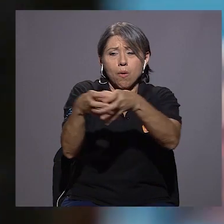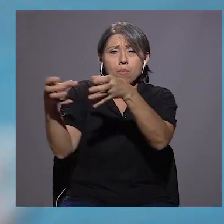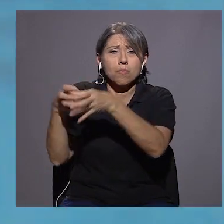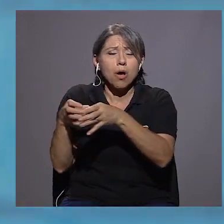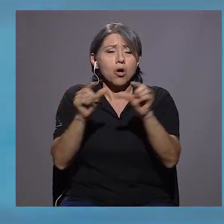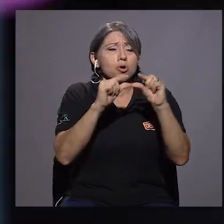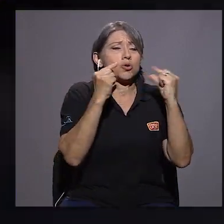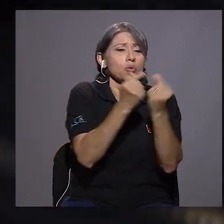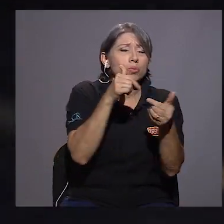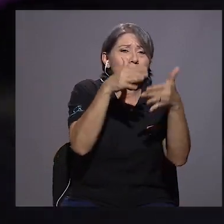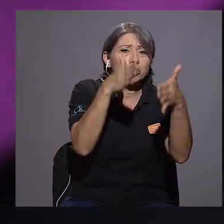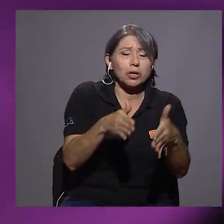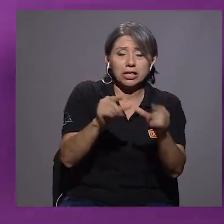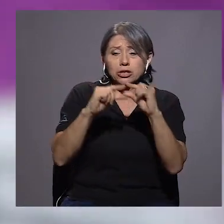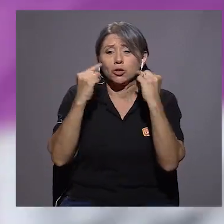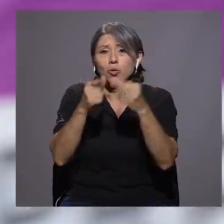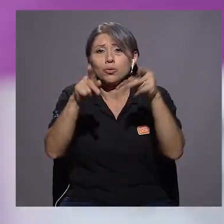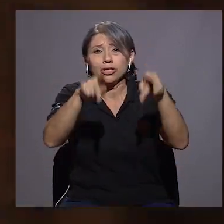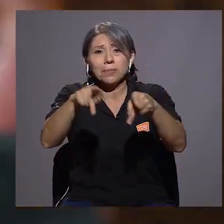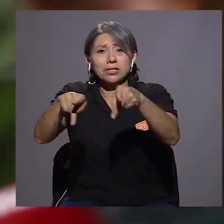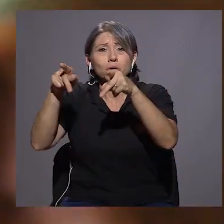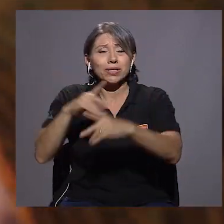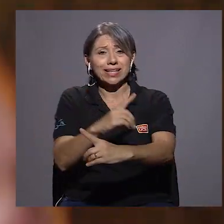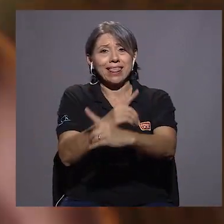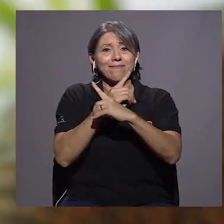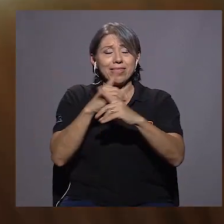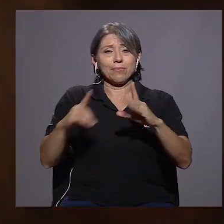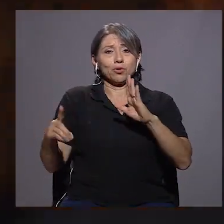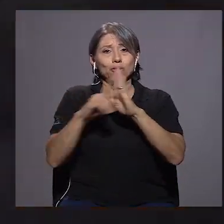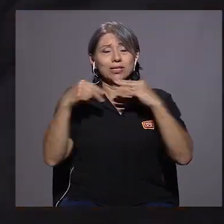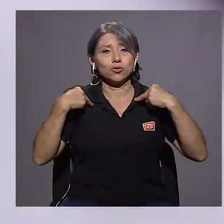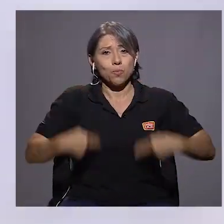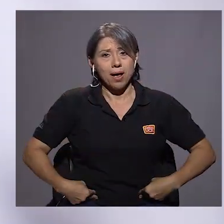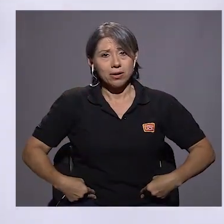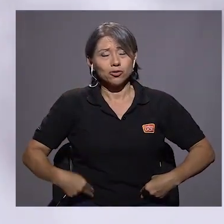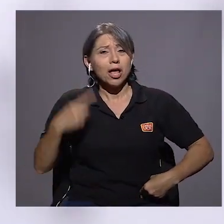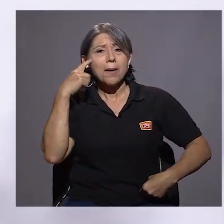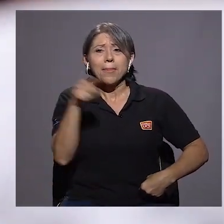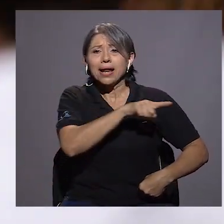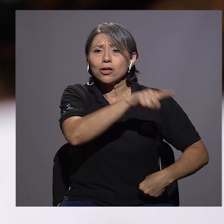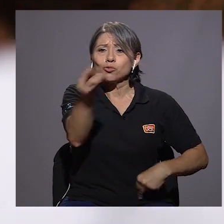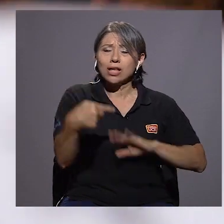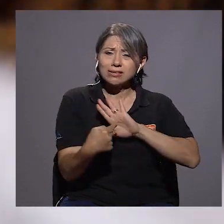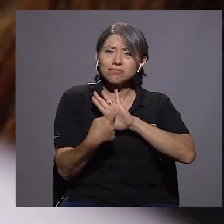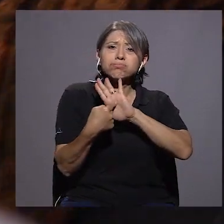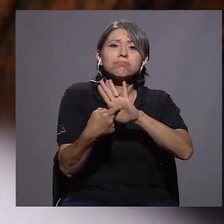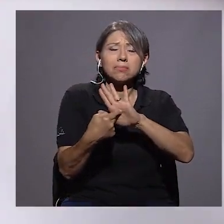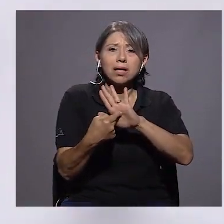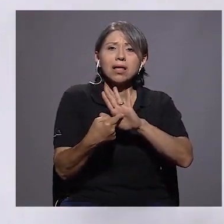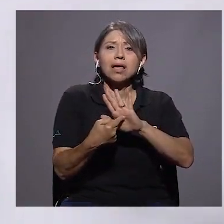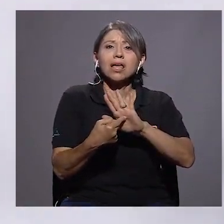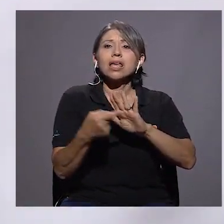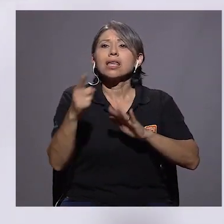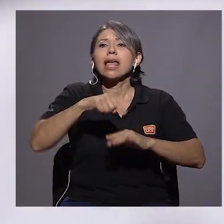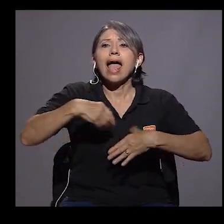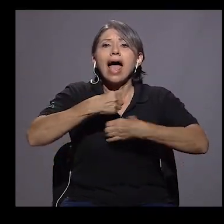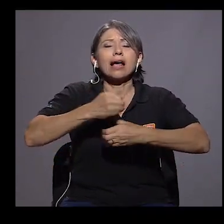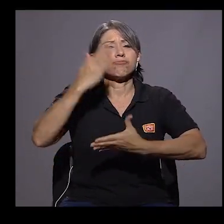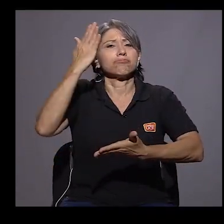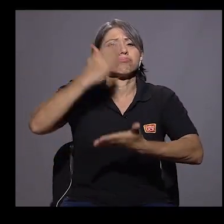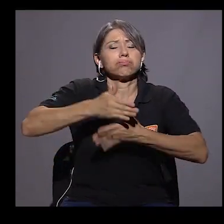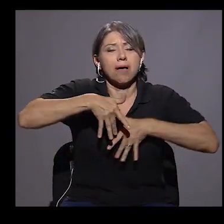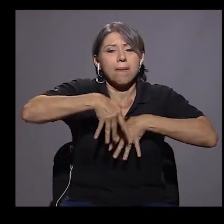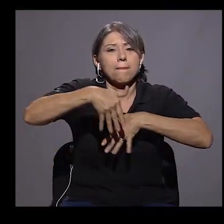Hacemos un llamado a todos los movimientos, colectivas, estudiantes y personas que defendemos los derechos humanos para que se pronuncien